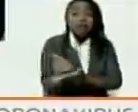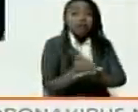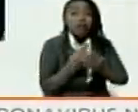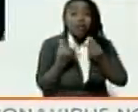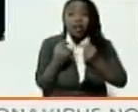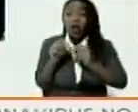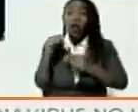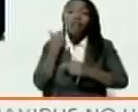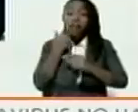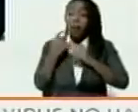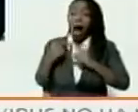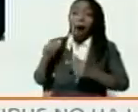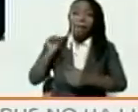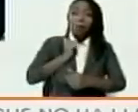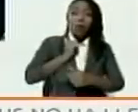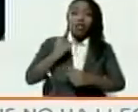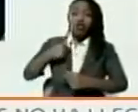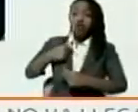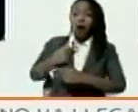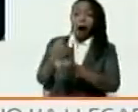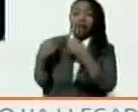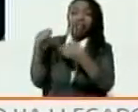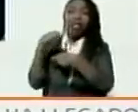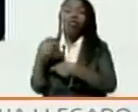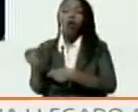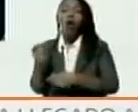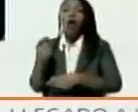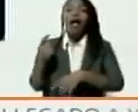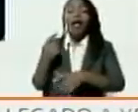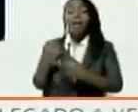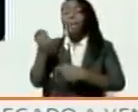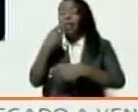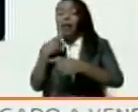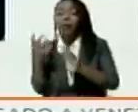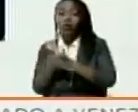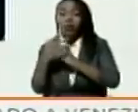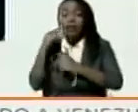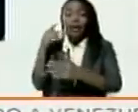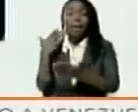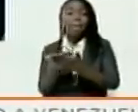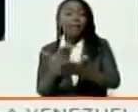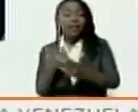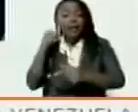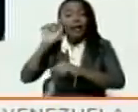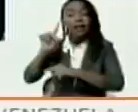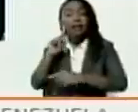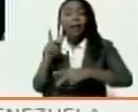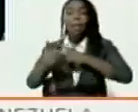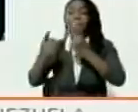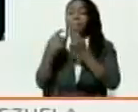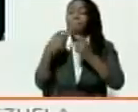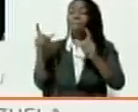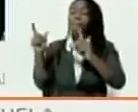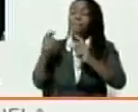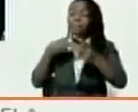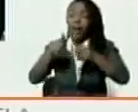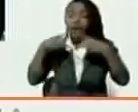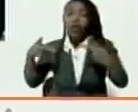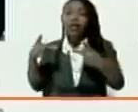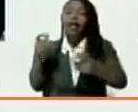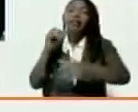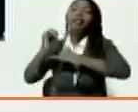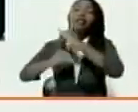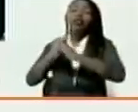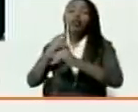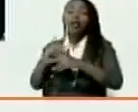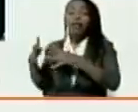situación que es una pandemia. Si se presenta, como dice usted, que es periodista internacional de la agencia